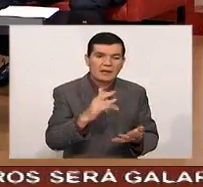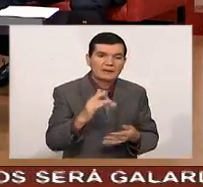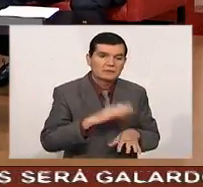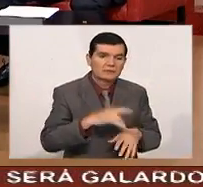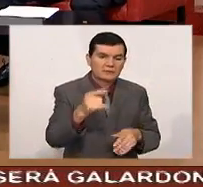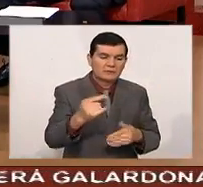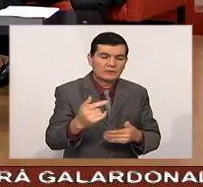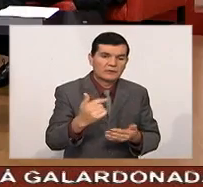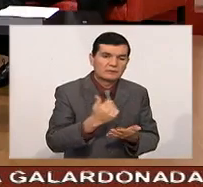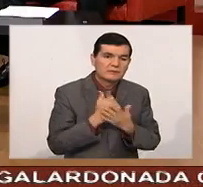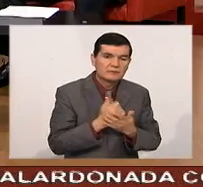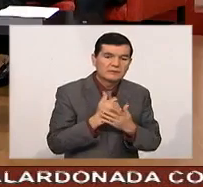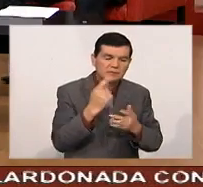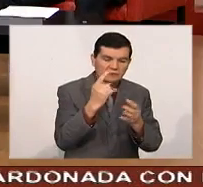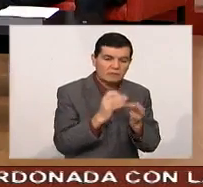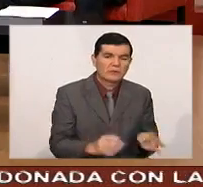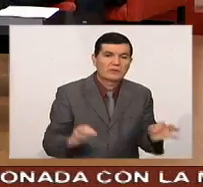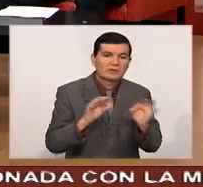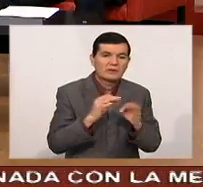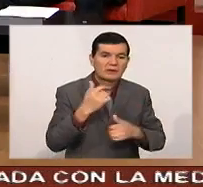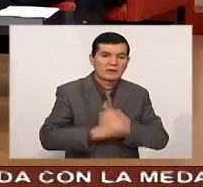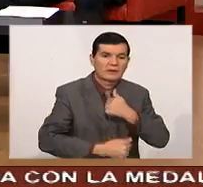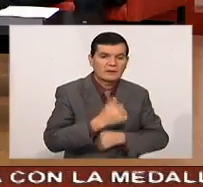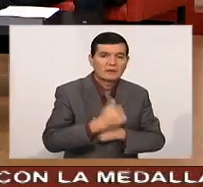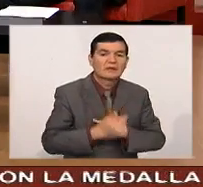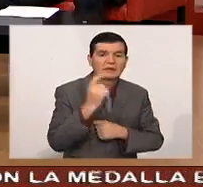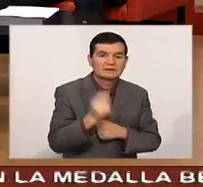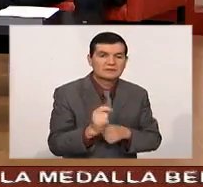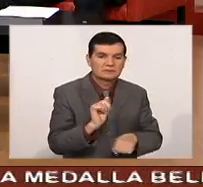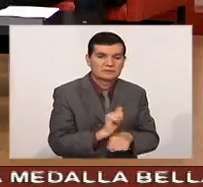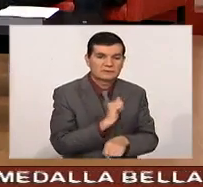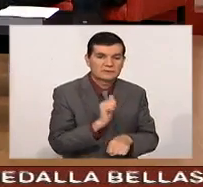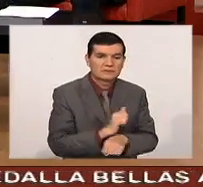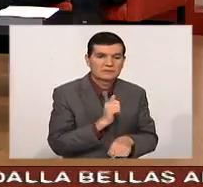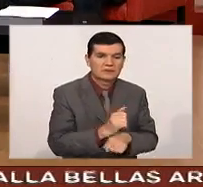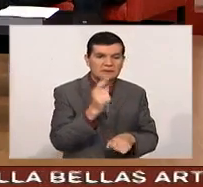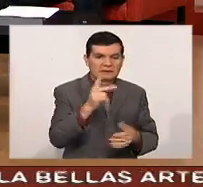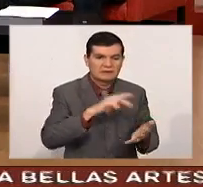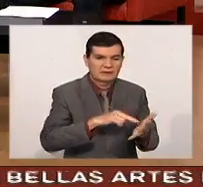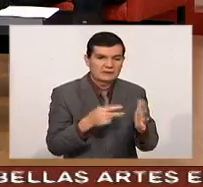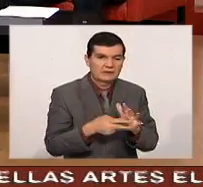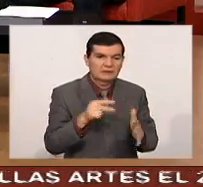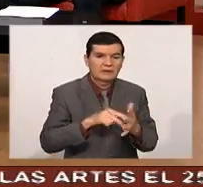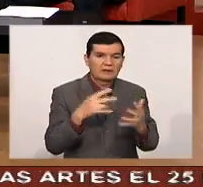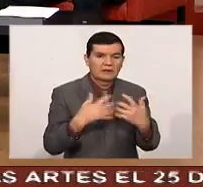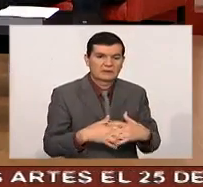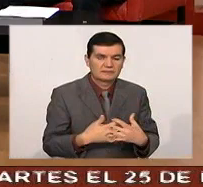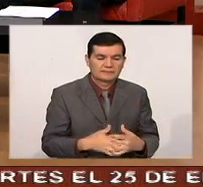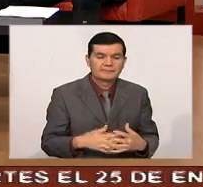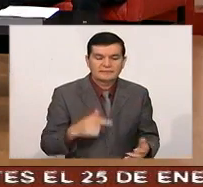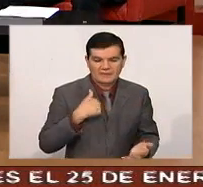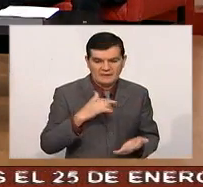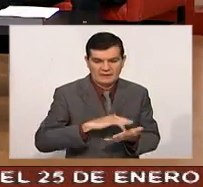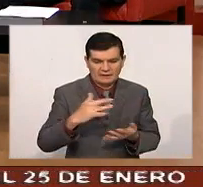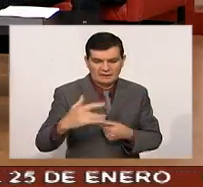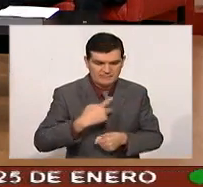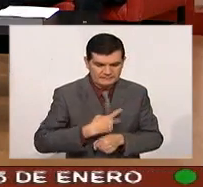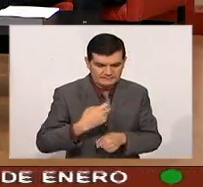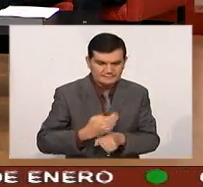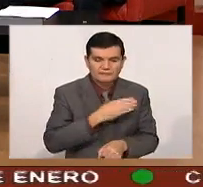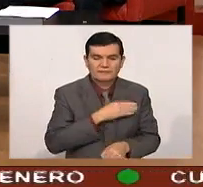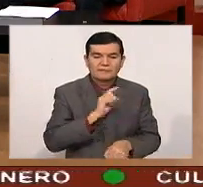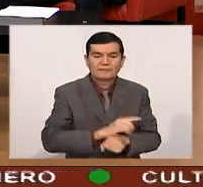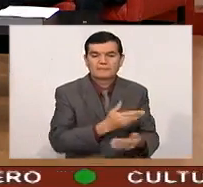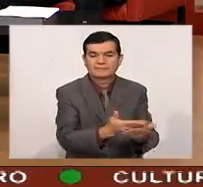y hablar de esta importante carrera que es automotriz, esta ingeniería que es ingeniería automotriz. Muchas gracias por la invitación, muy buenos días a todo